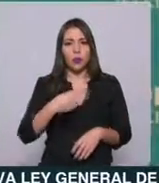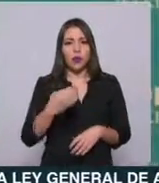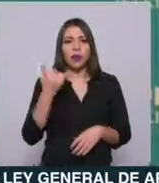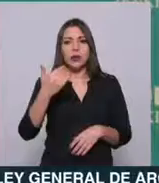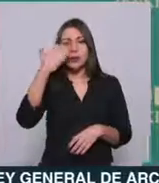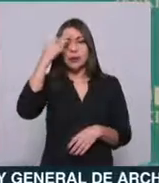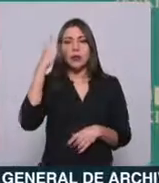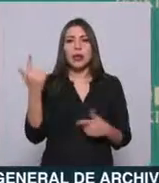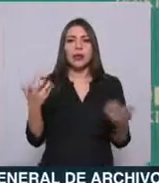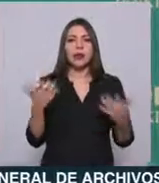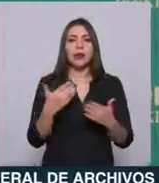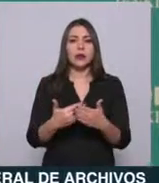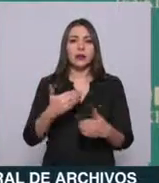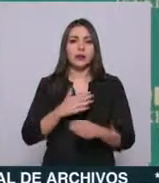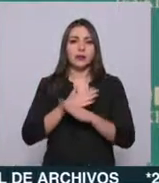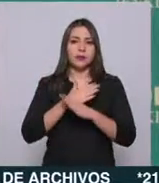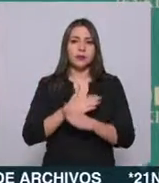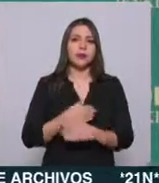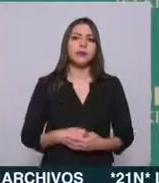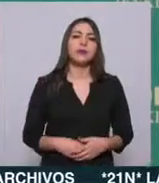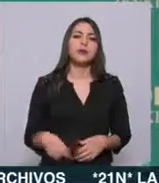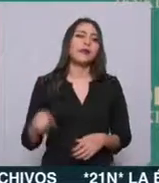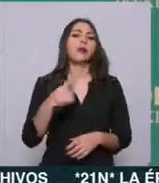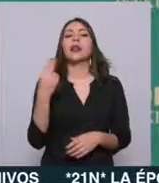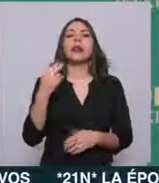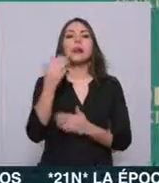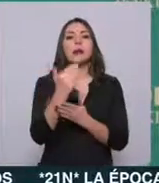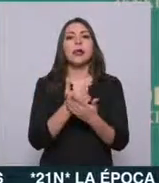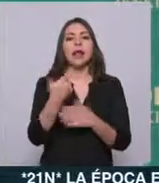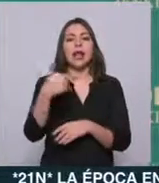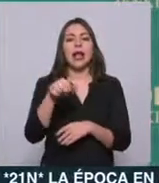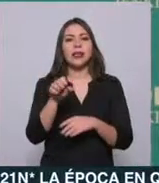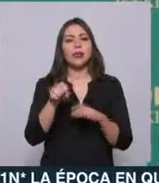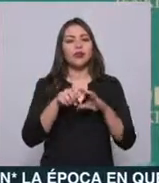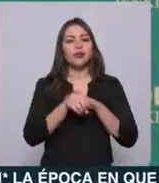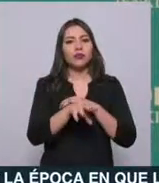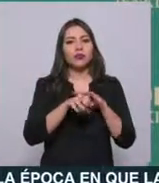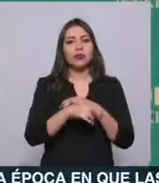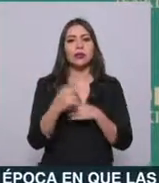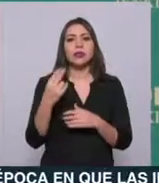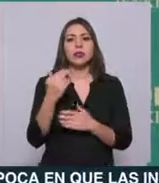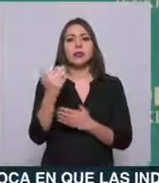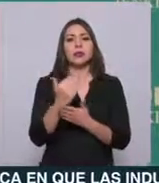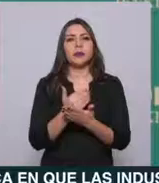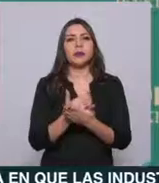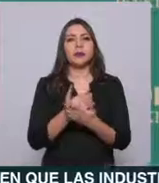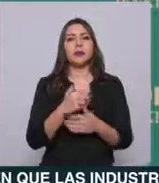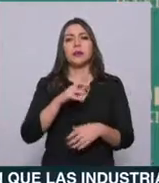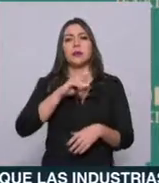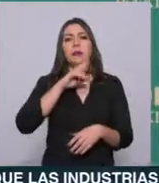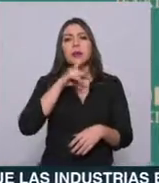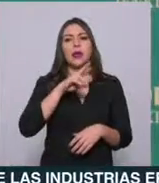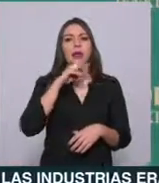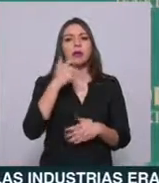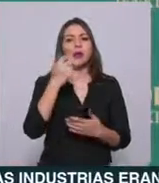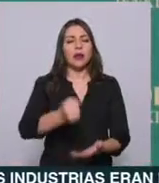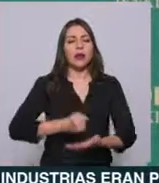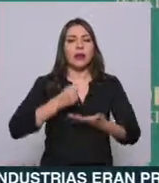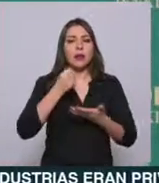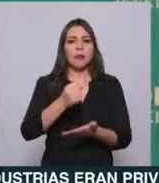preventivas. Menos emisiones de gases de efecto invernadero, más inversión en capacidades, mejor inversión y